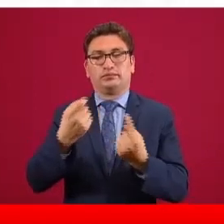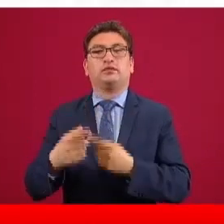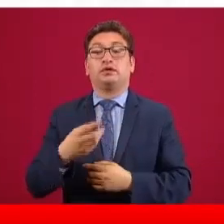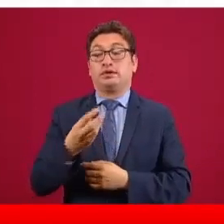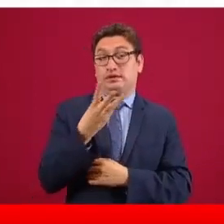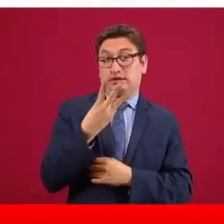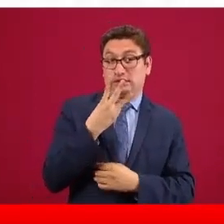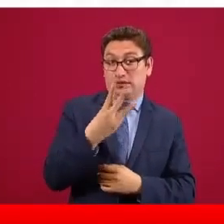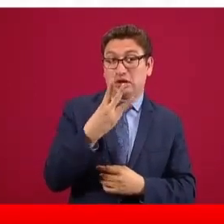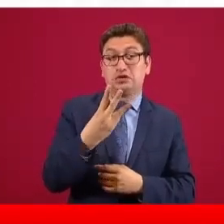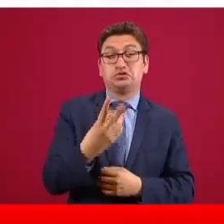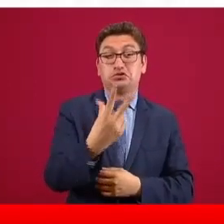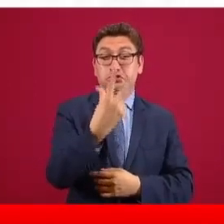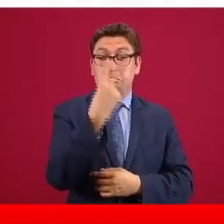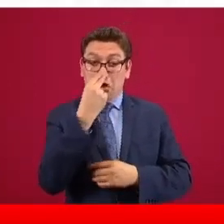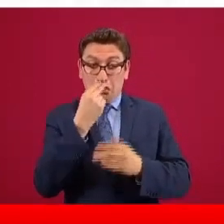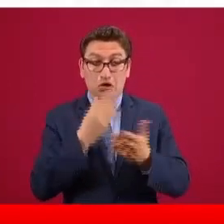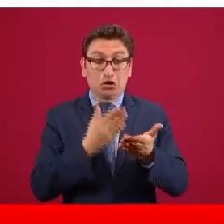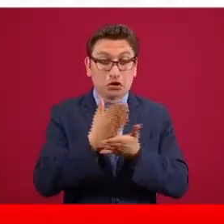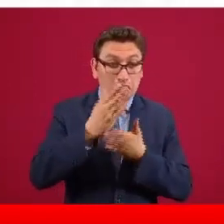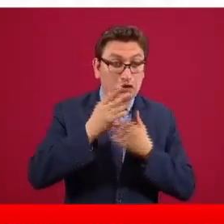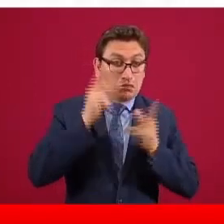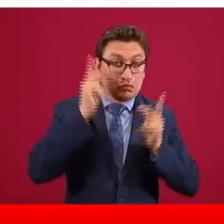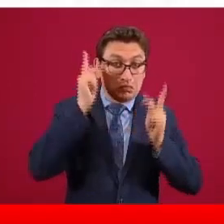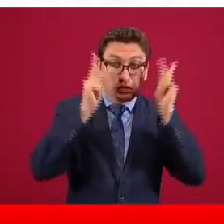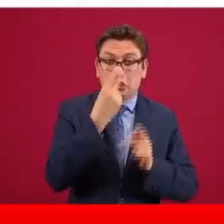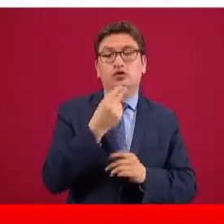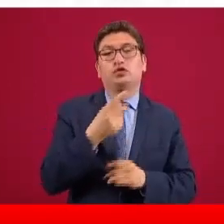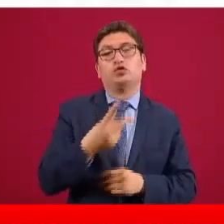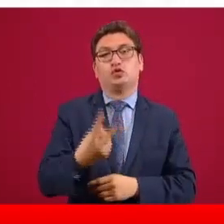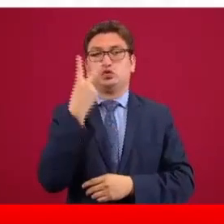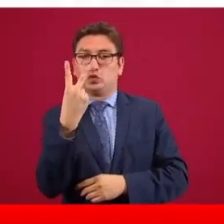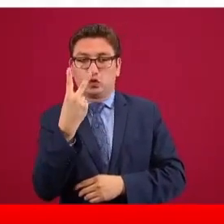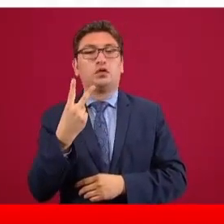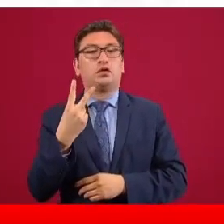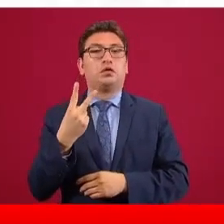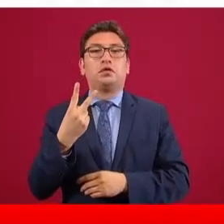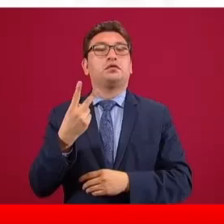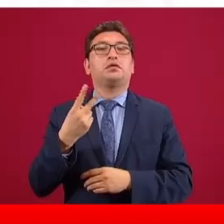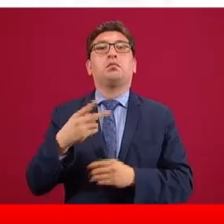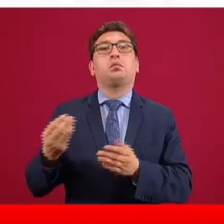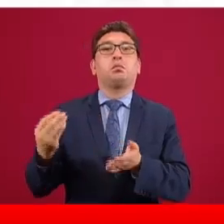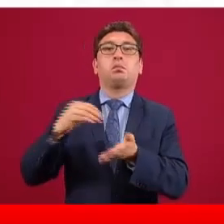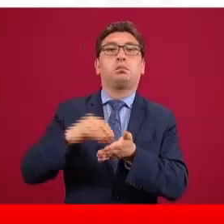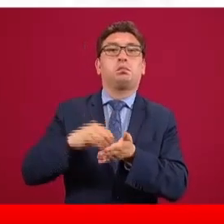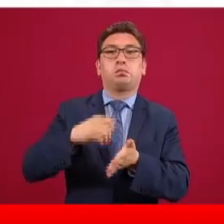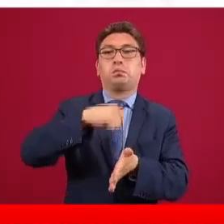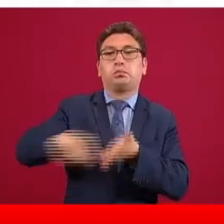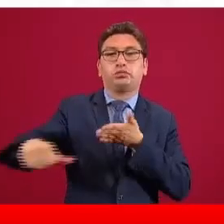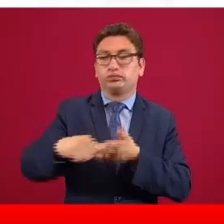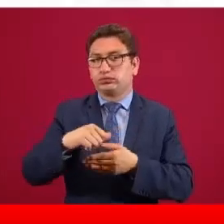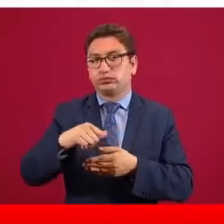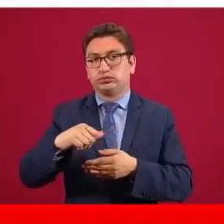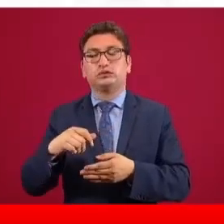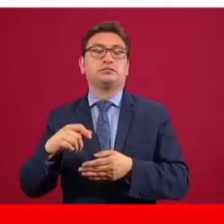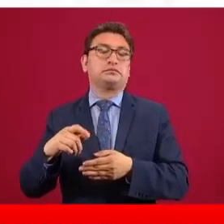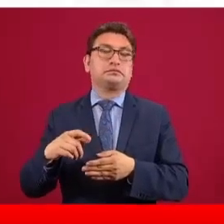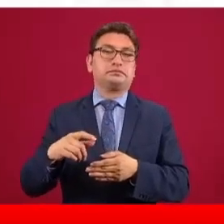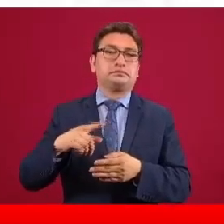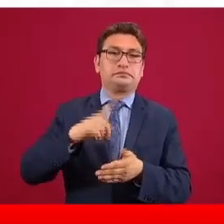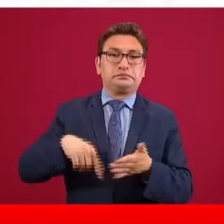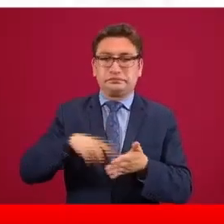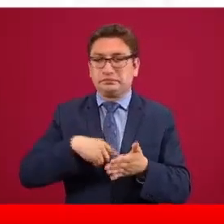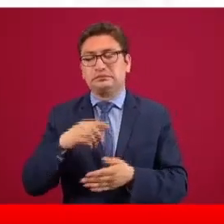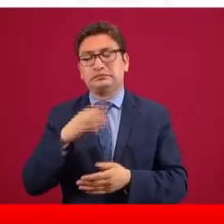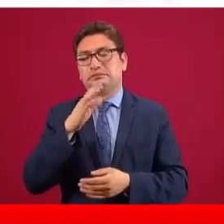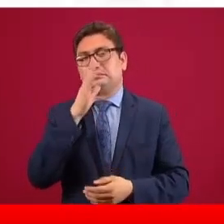Tres se negaron a ser verificadas, dos no dejaron colocar los sellos de clausura,